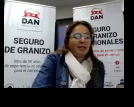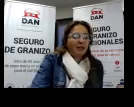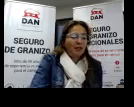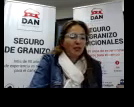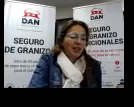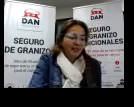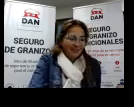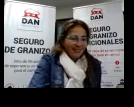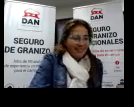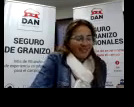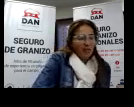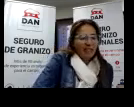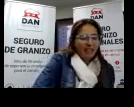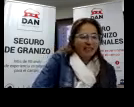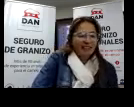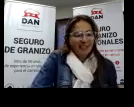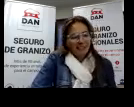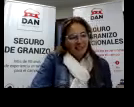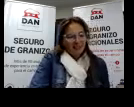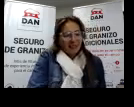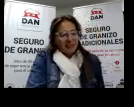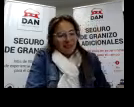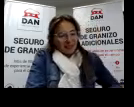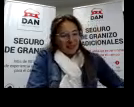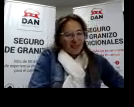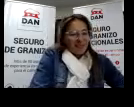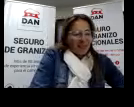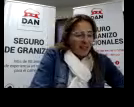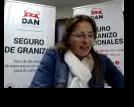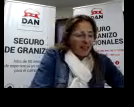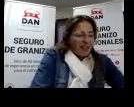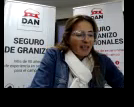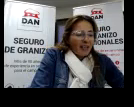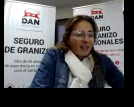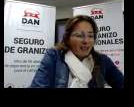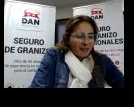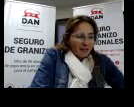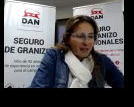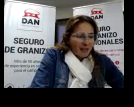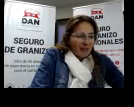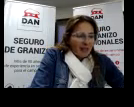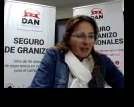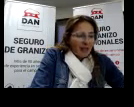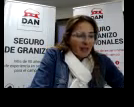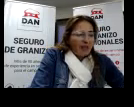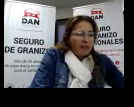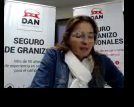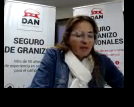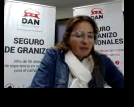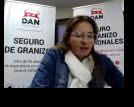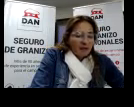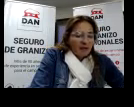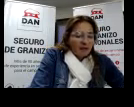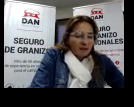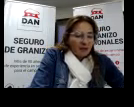muy beneficiosa y muy interesante. Muchas gracias como siempre a ustedes por la posibilidad de